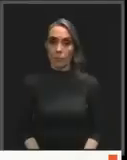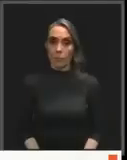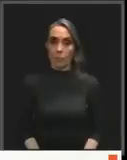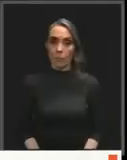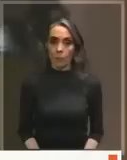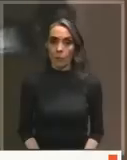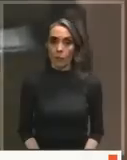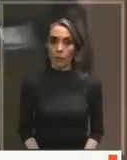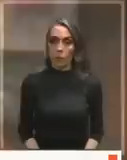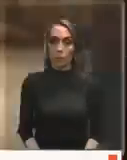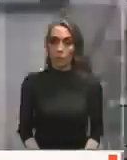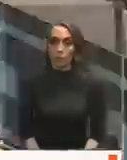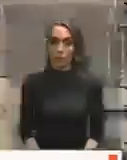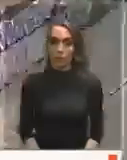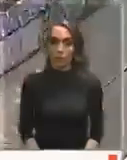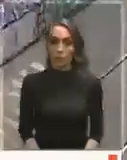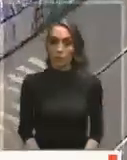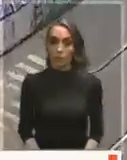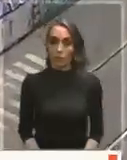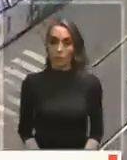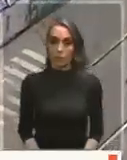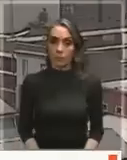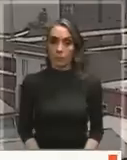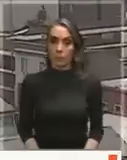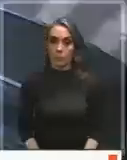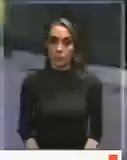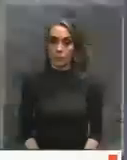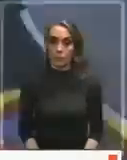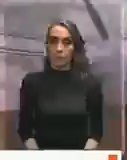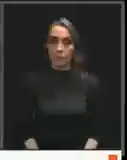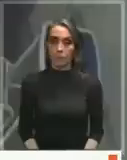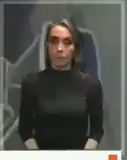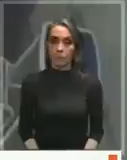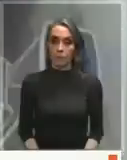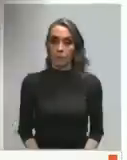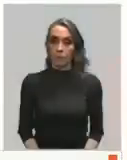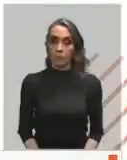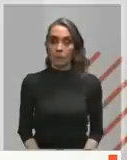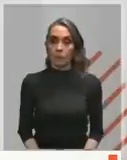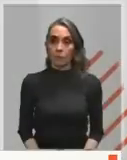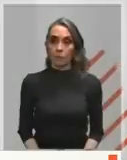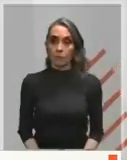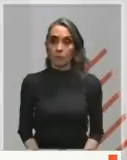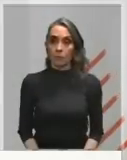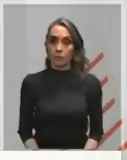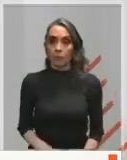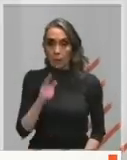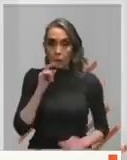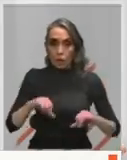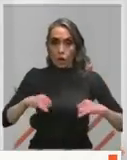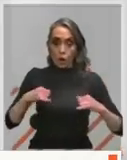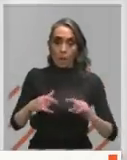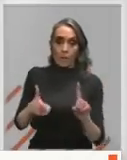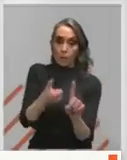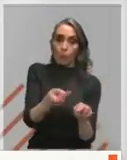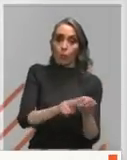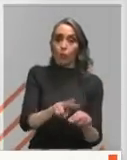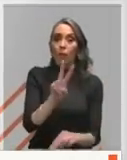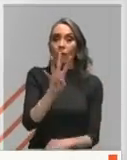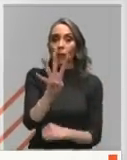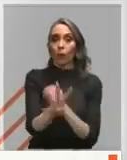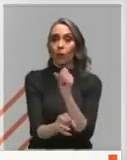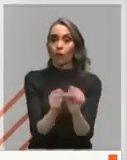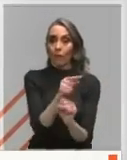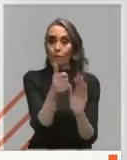Thank you. joven asesinado tenía 24